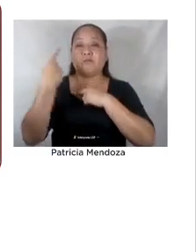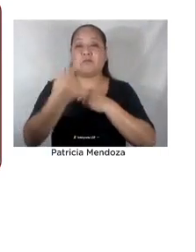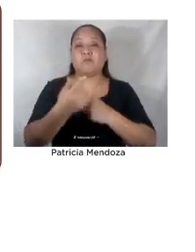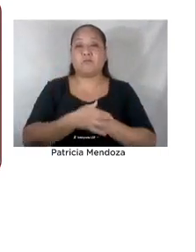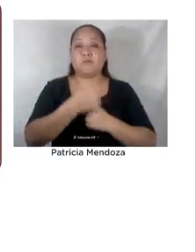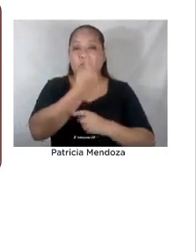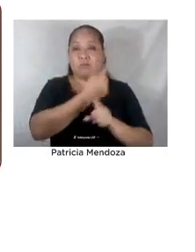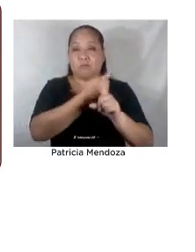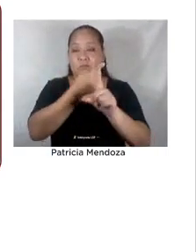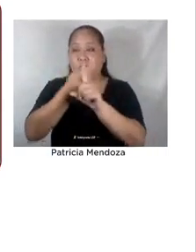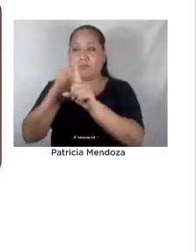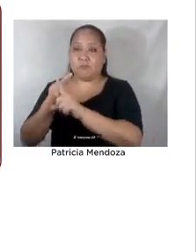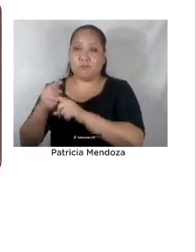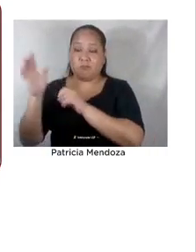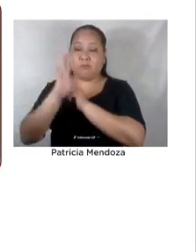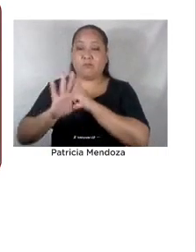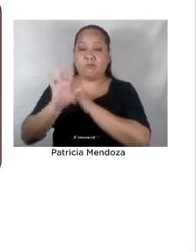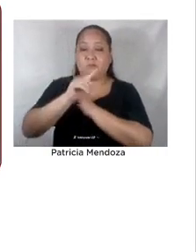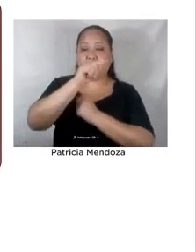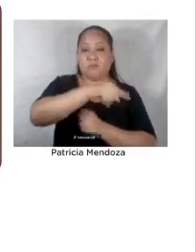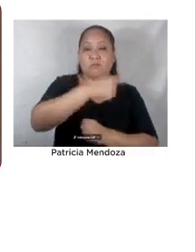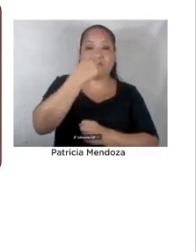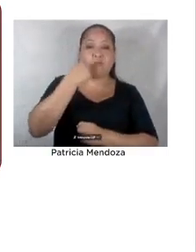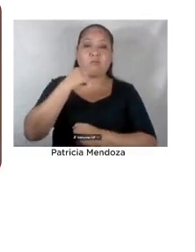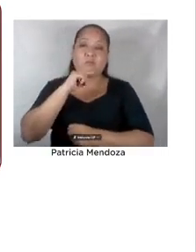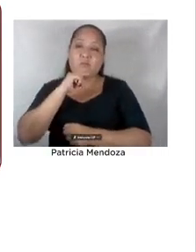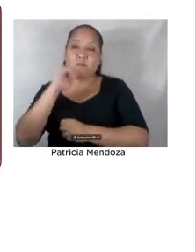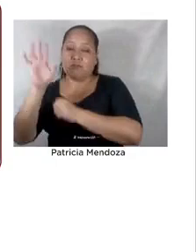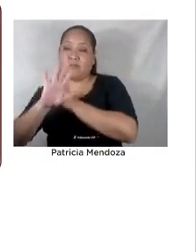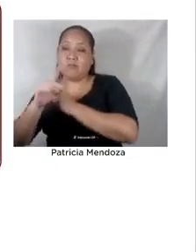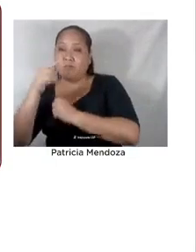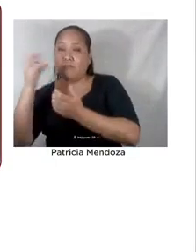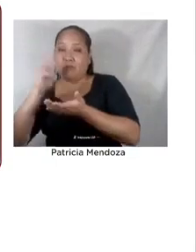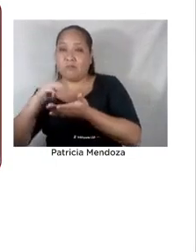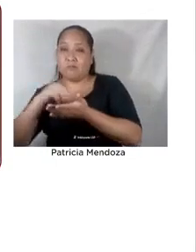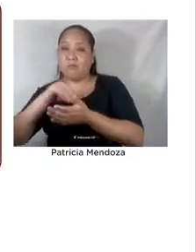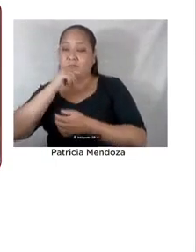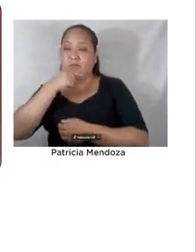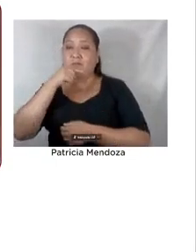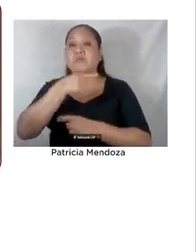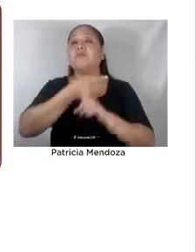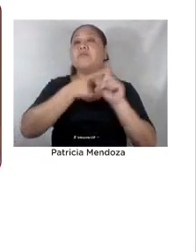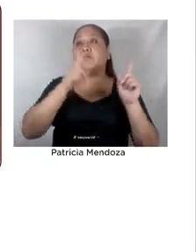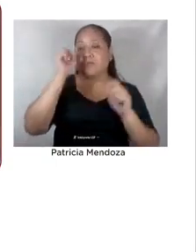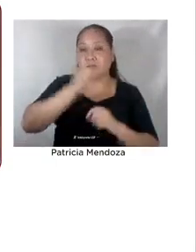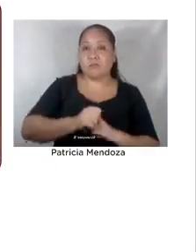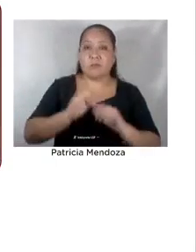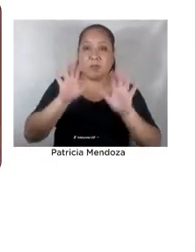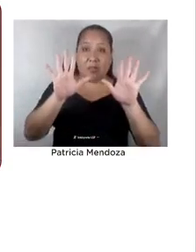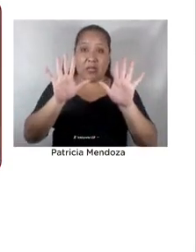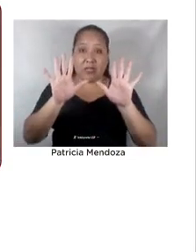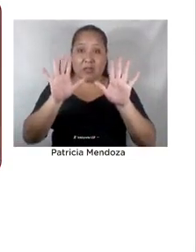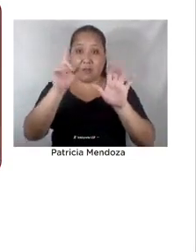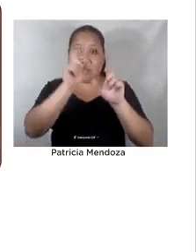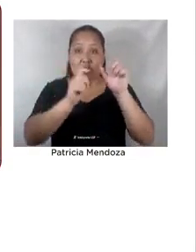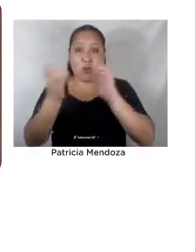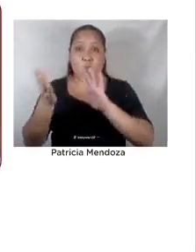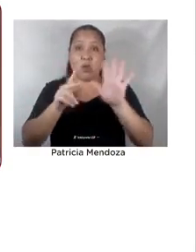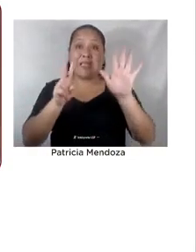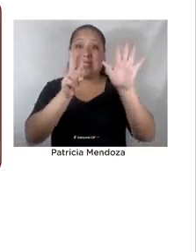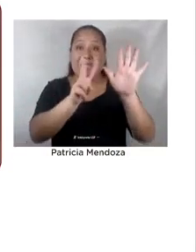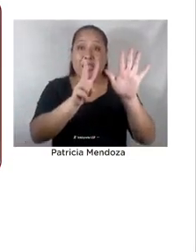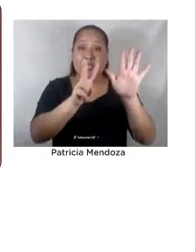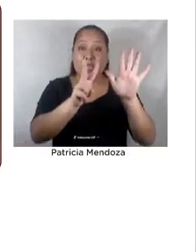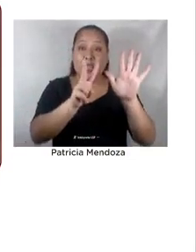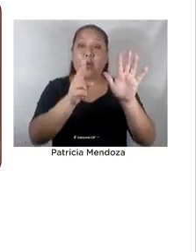proteger más a un género que el otro, pero el dato real, el hecho concreto es que eso sucede. De cada 10 fallecidos, 7 son varones y